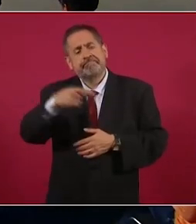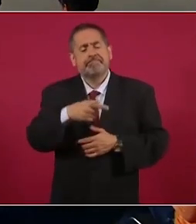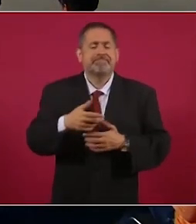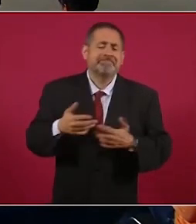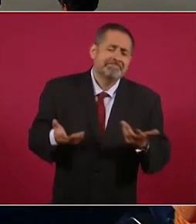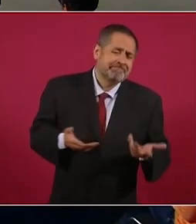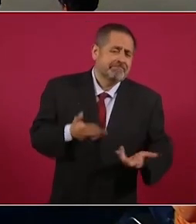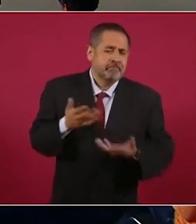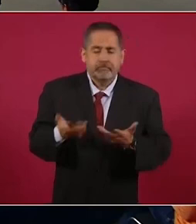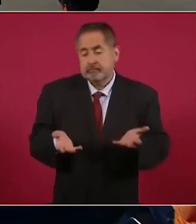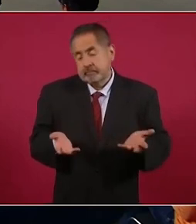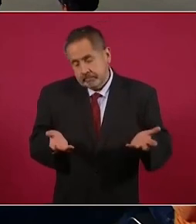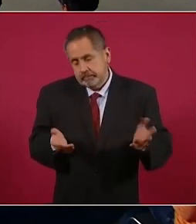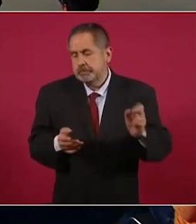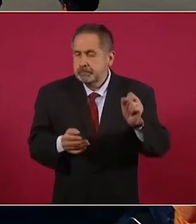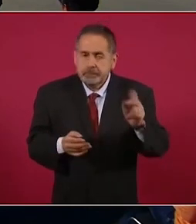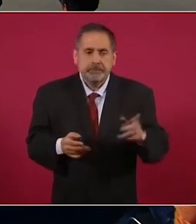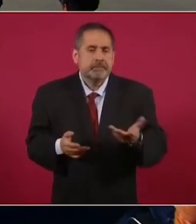Está